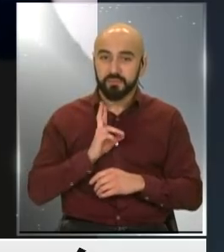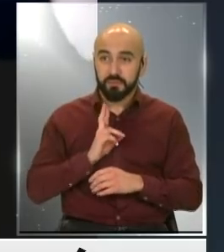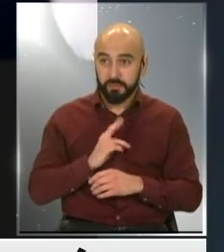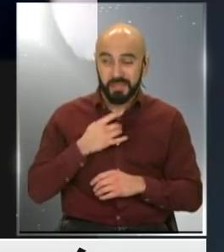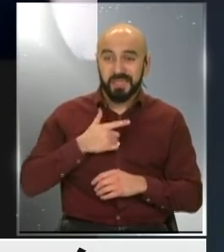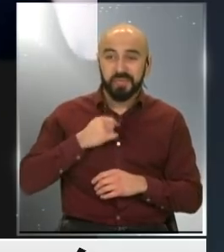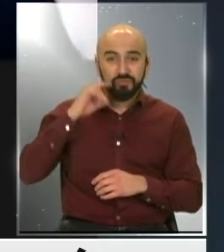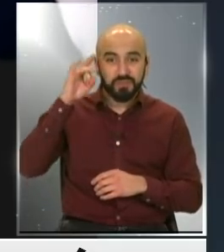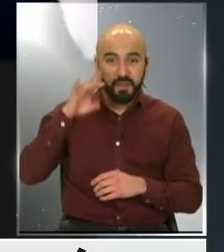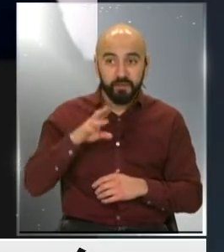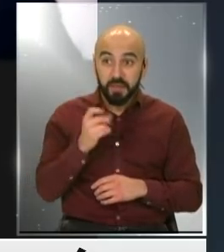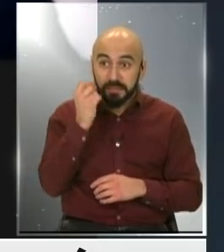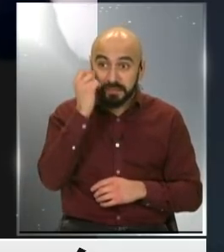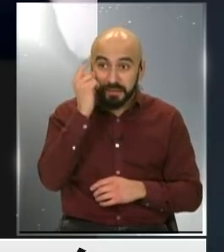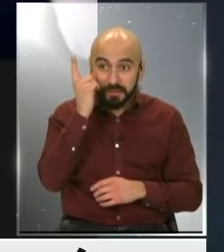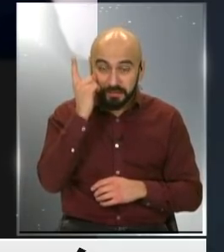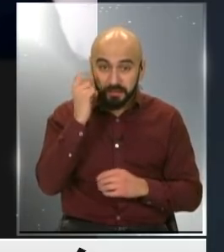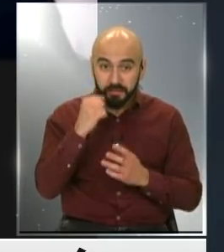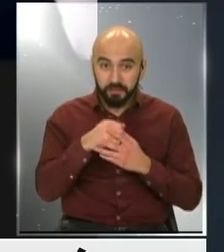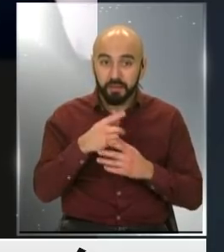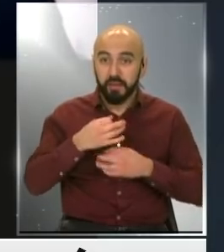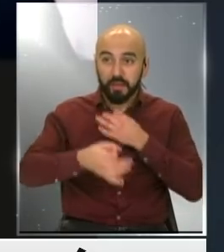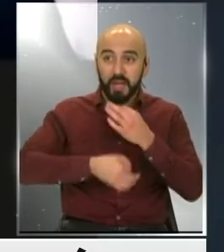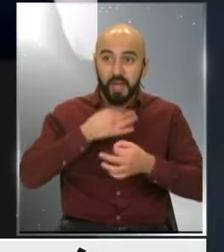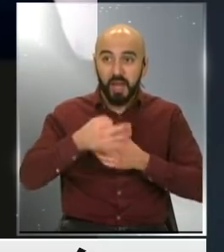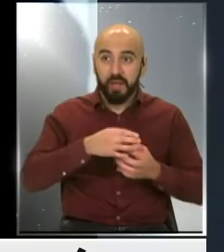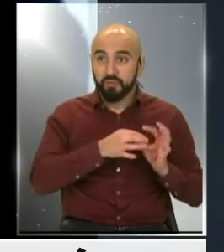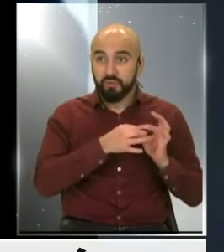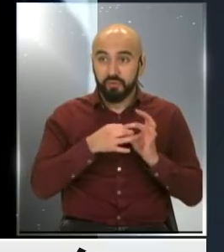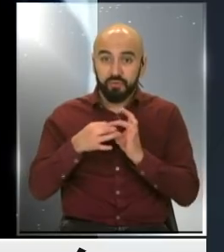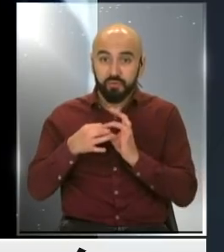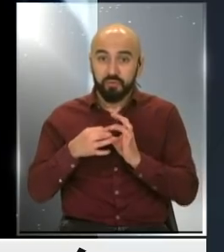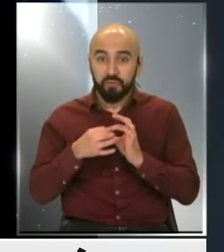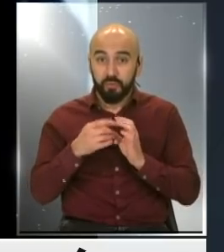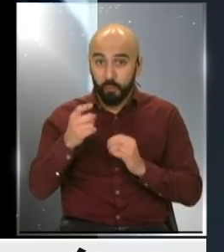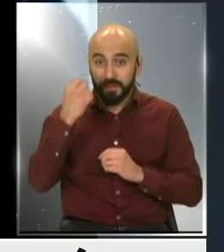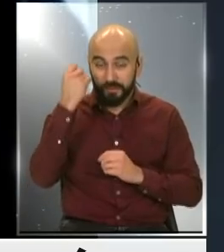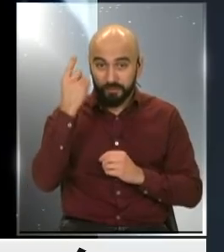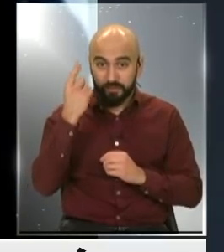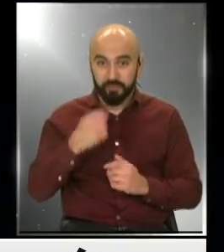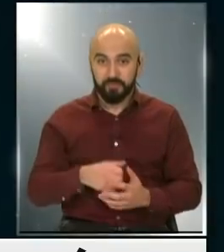entendió, es un relato largo, pero quiero saber si entendió lo que dijo la fiscal.